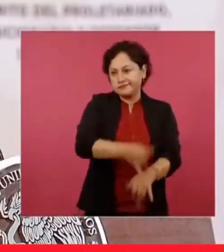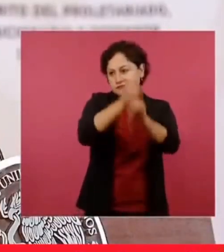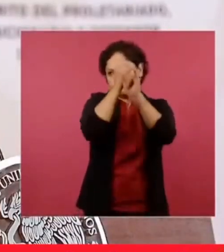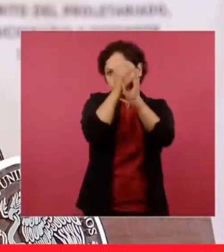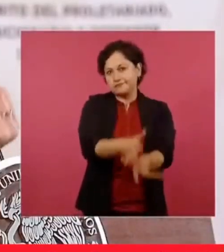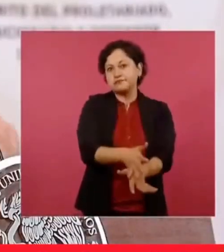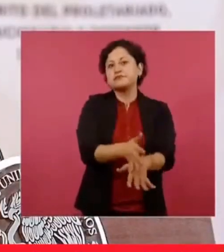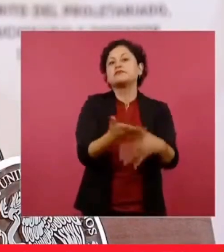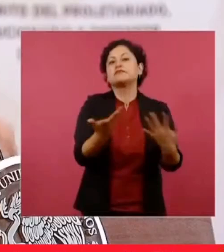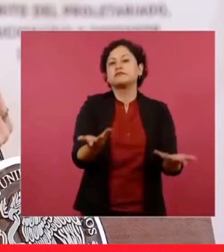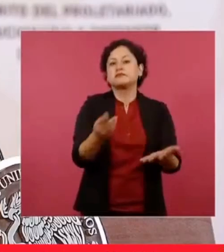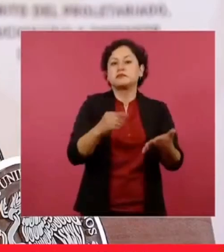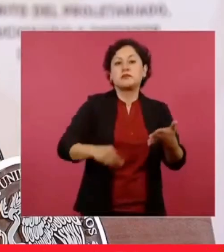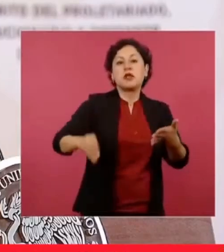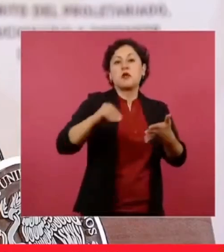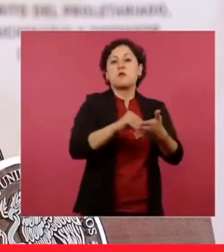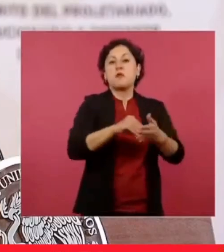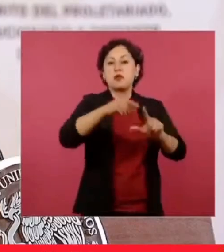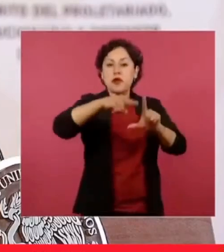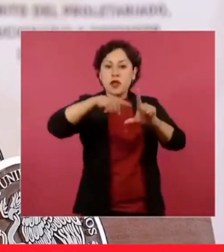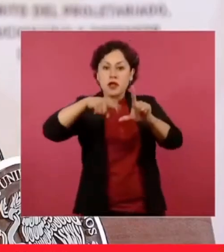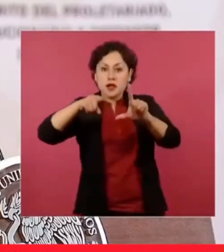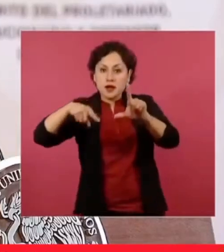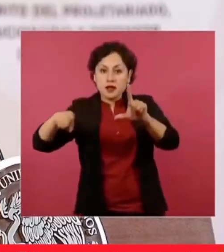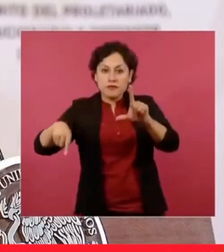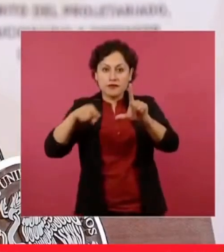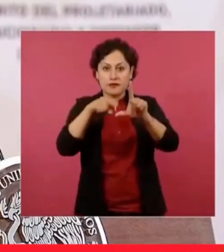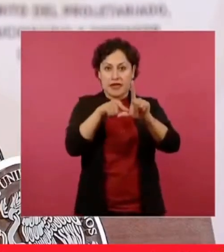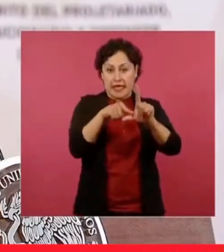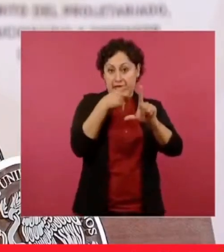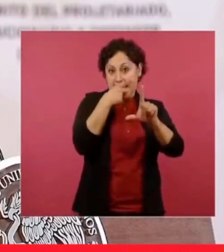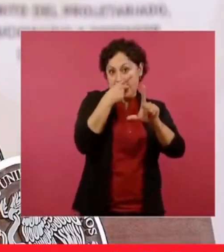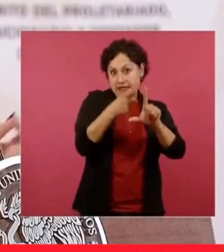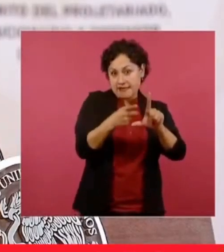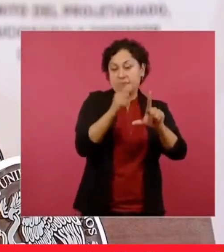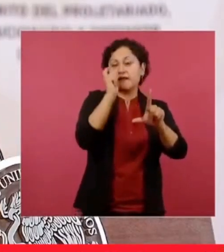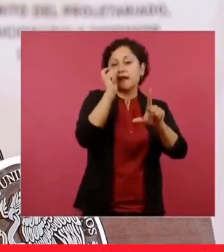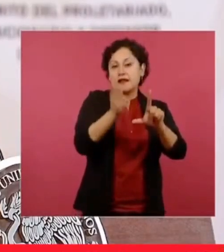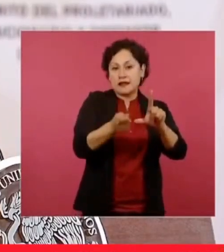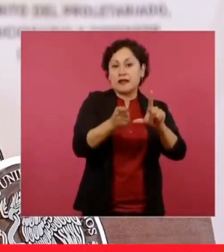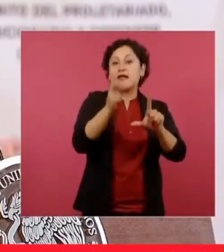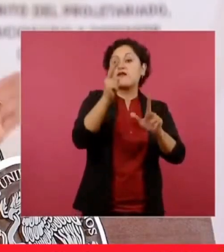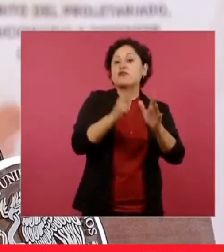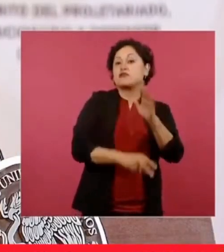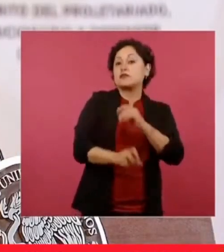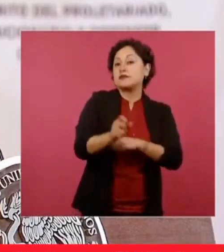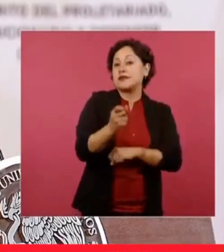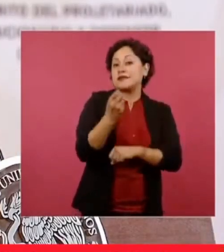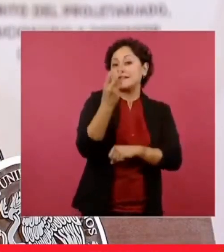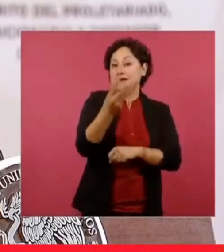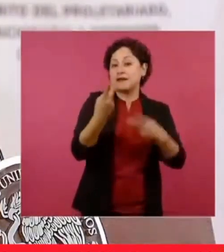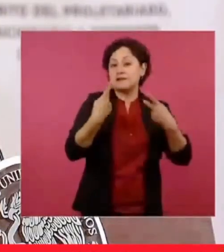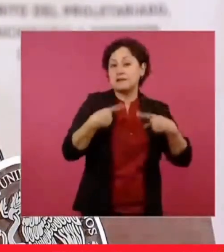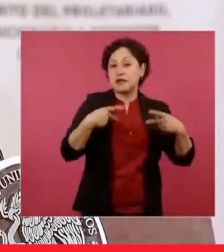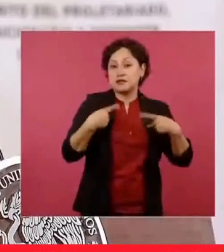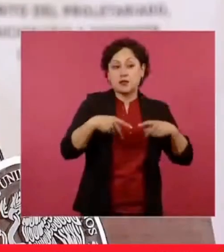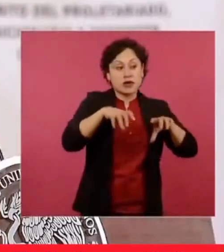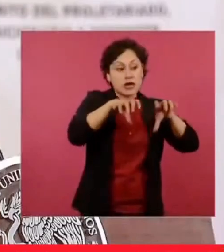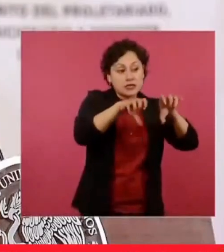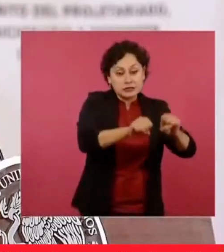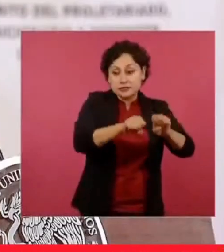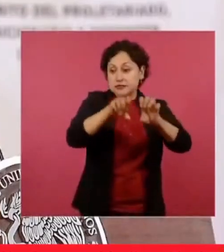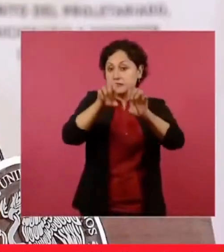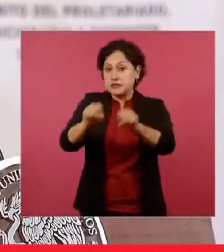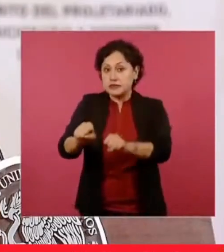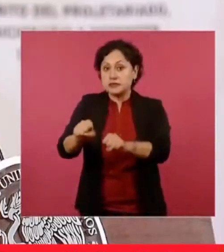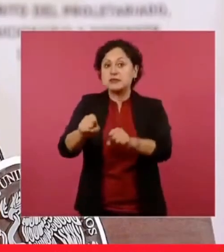se especifica que el motivo de la detención de personas de 2023 y el diario estadounidense asegura que se trata de